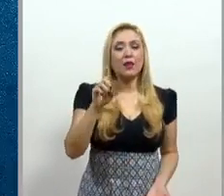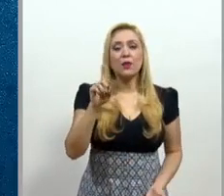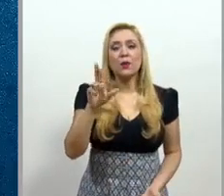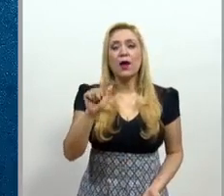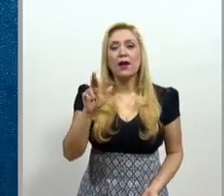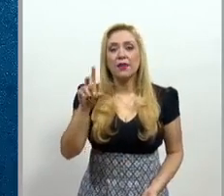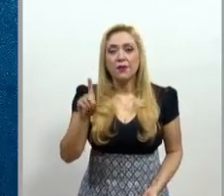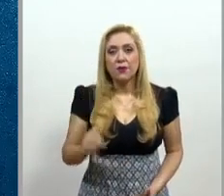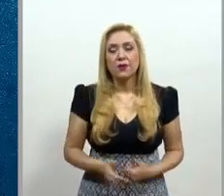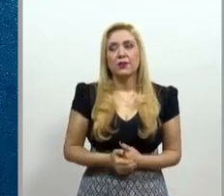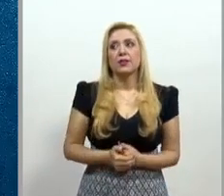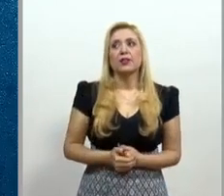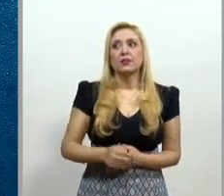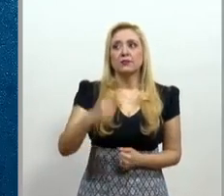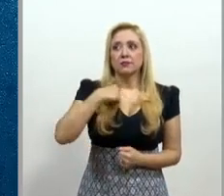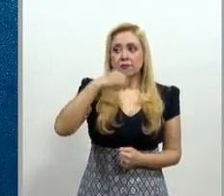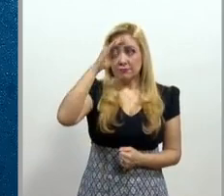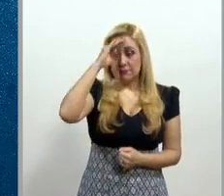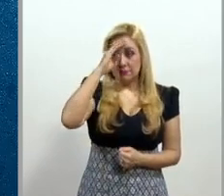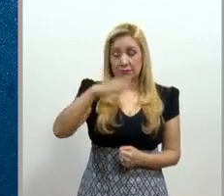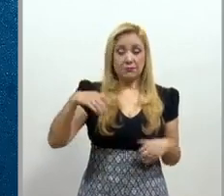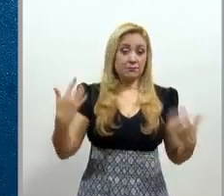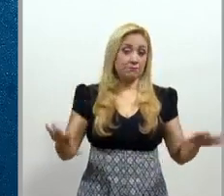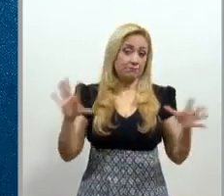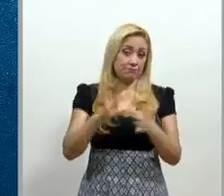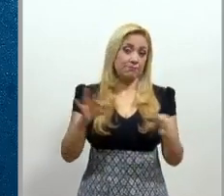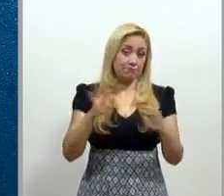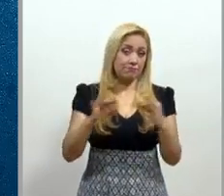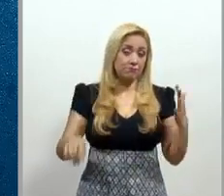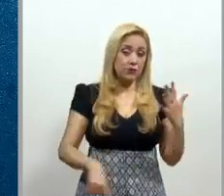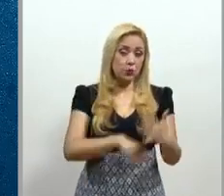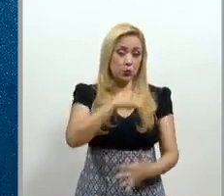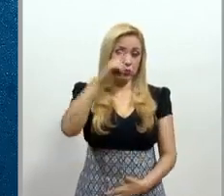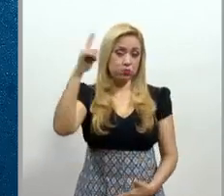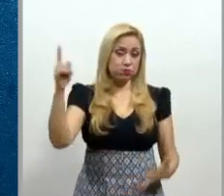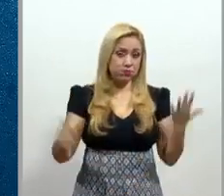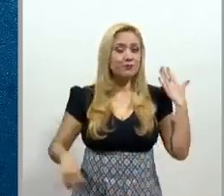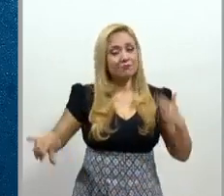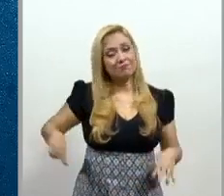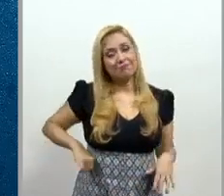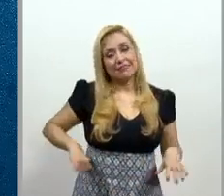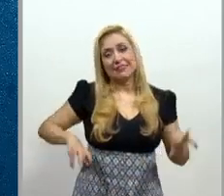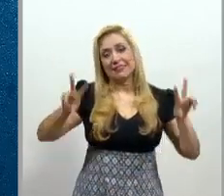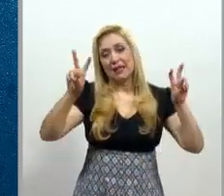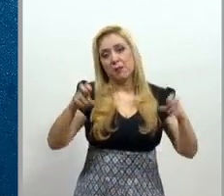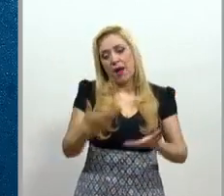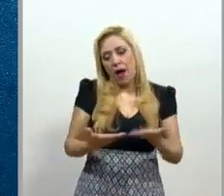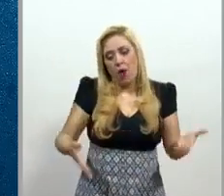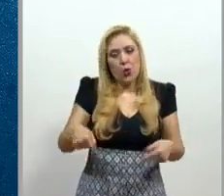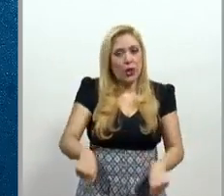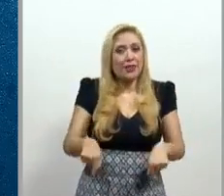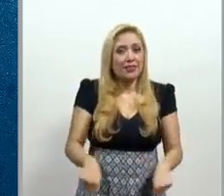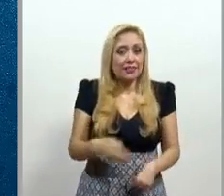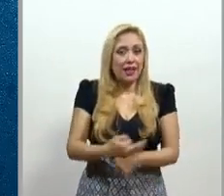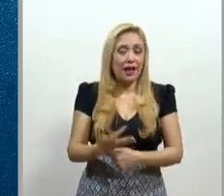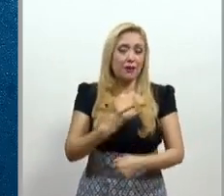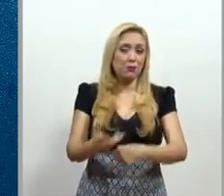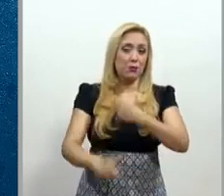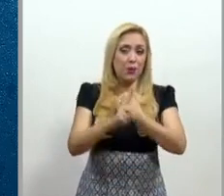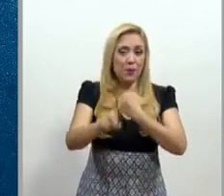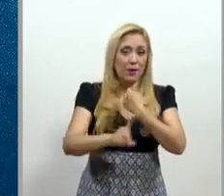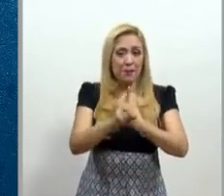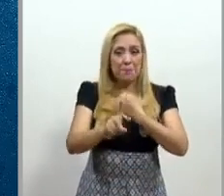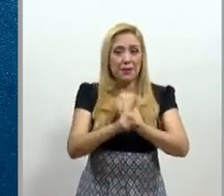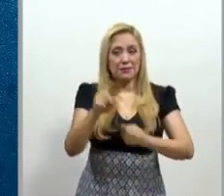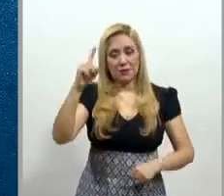Pues bueno, me parece que aquí se ha dicho varias veces, un tema sumamente interesante, actual y que presenta una serie de problemáticas